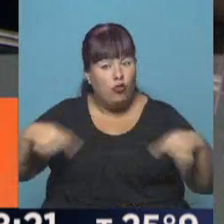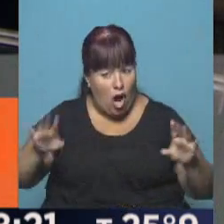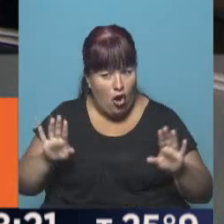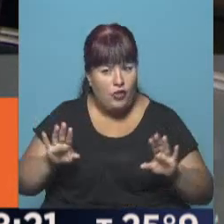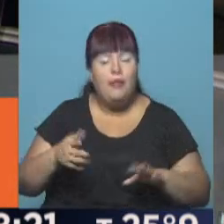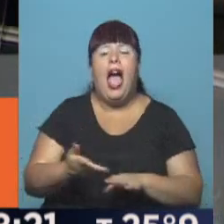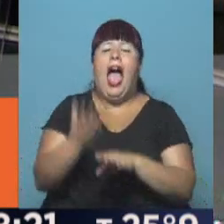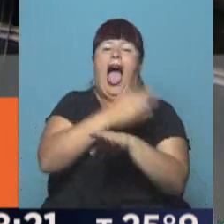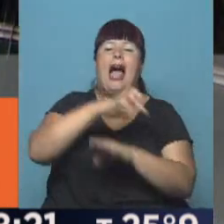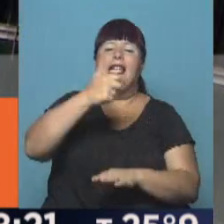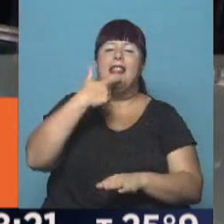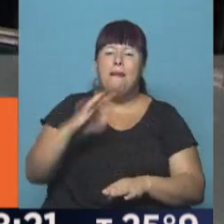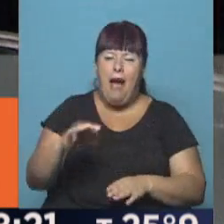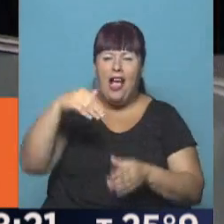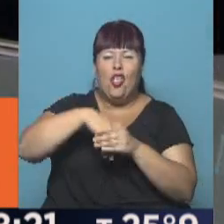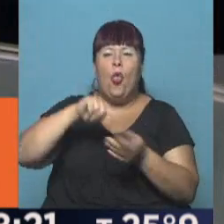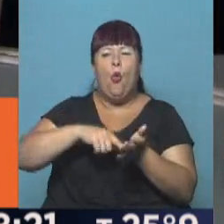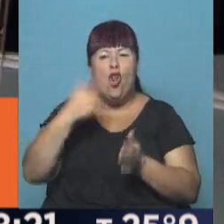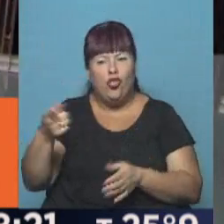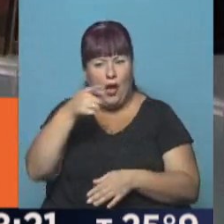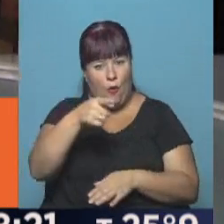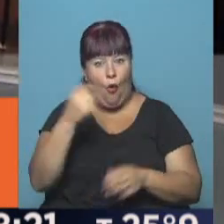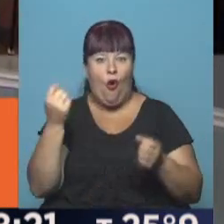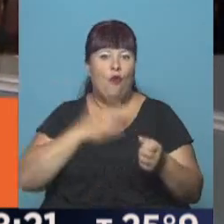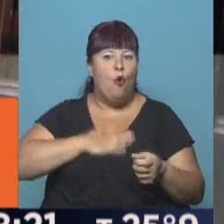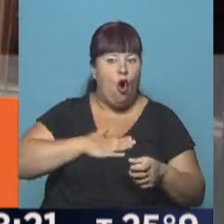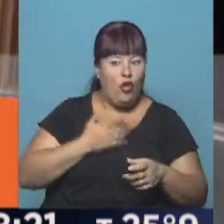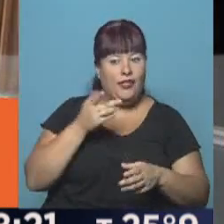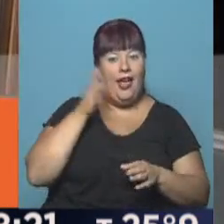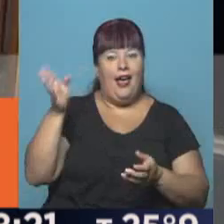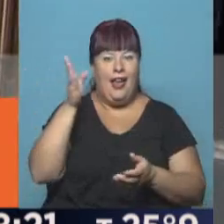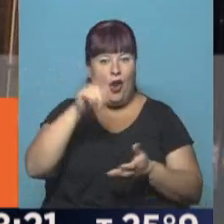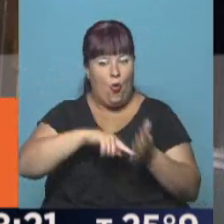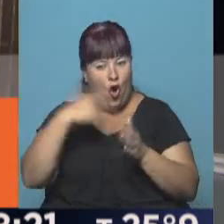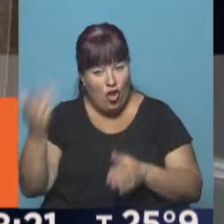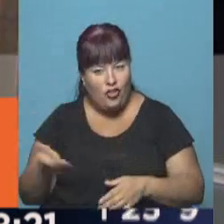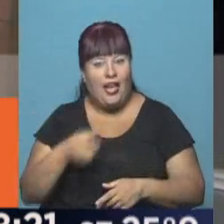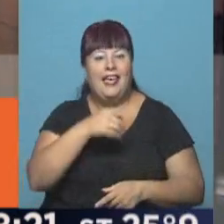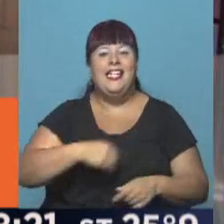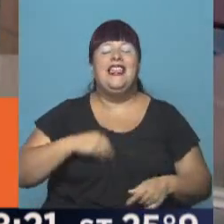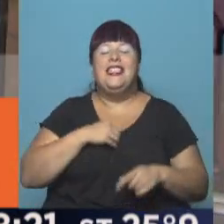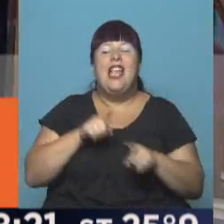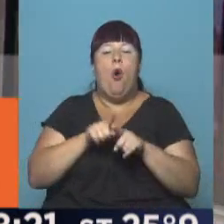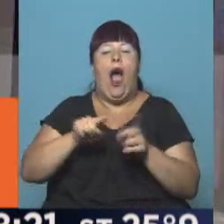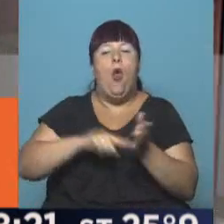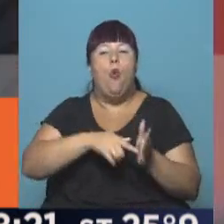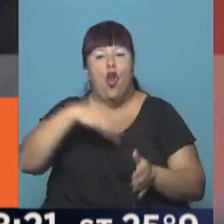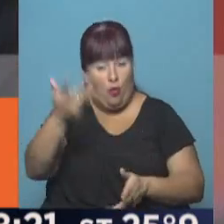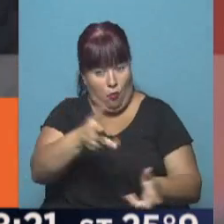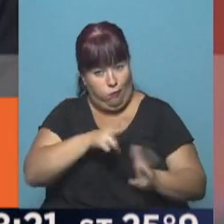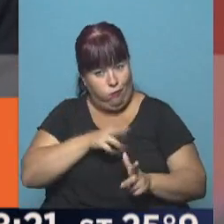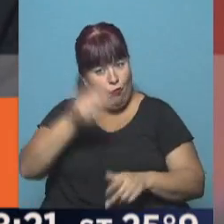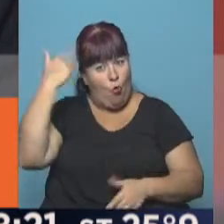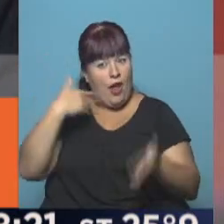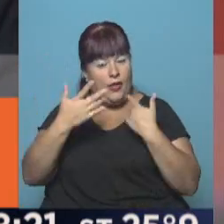Antes de las PASO, esas internas de la provincia de Buenos Aires, donde vos estabas muy entusiasmado recorriendo la provincia y donde sentías que en la provincia de Buenos Aires, me lo has dicho en